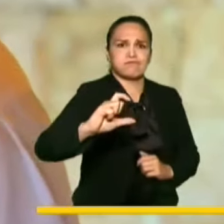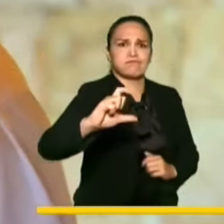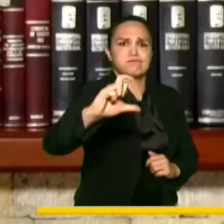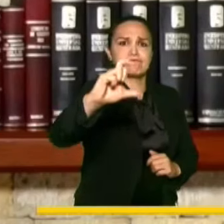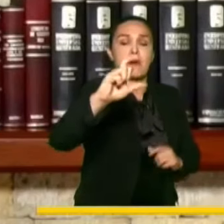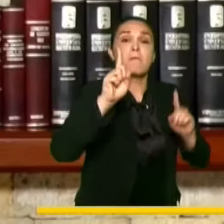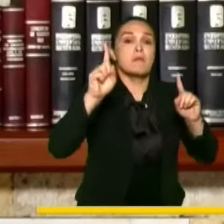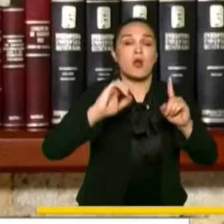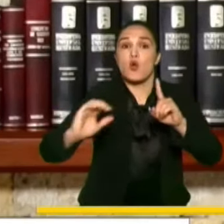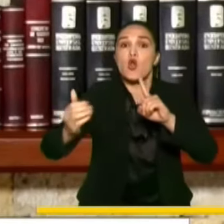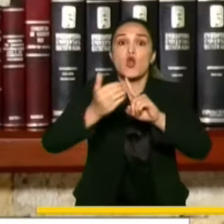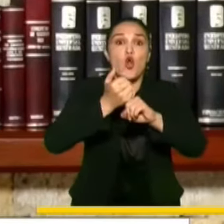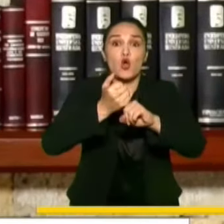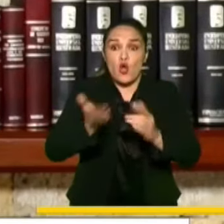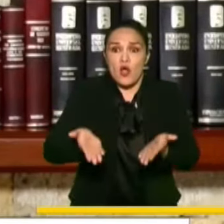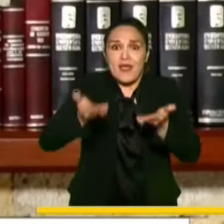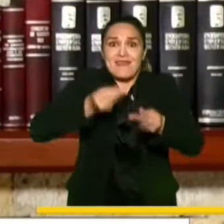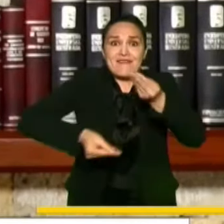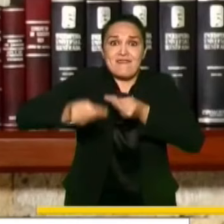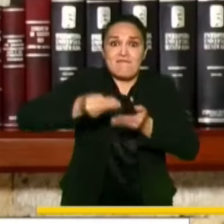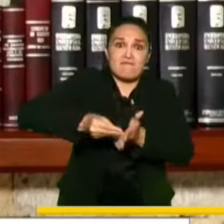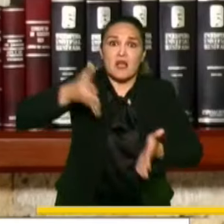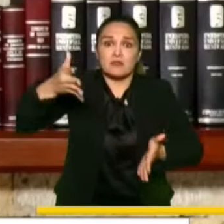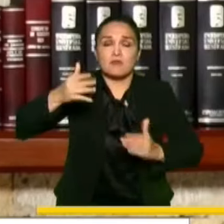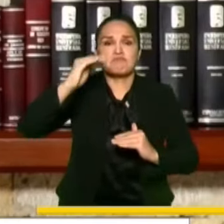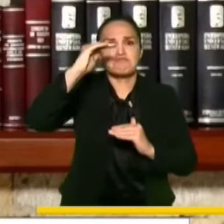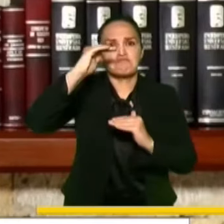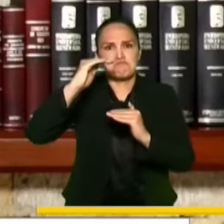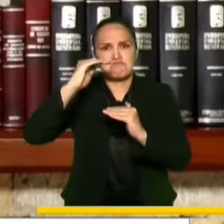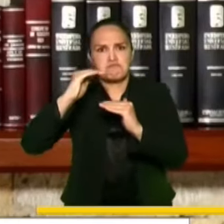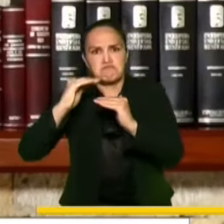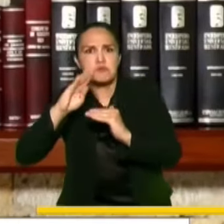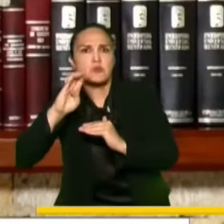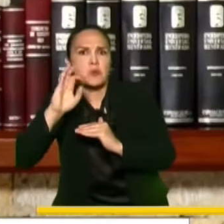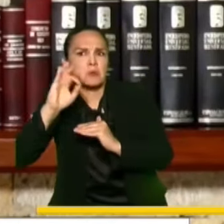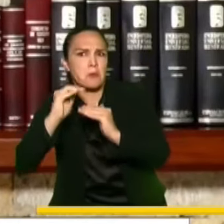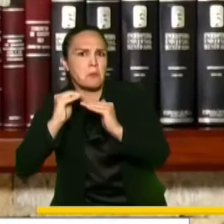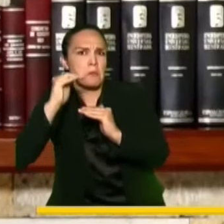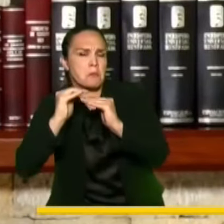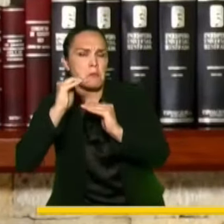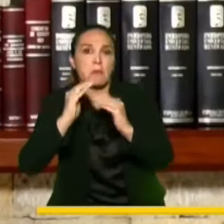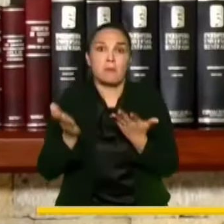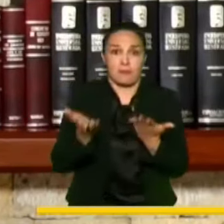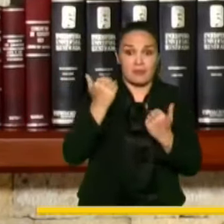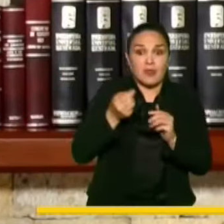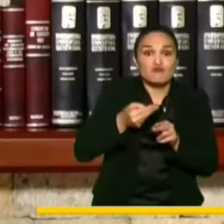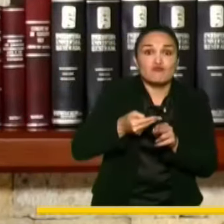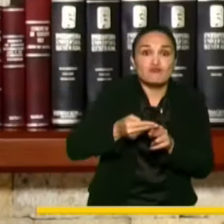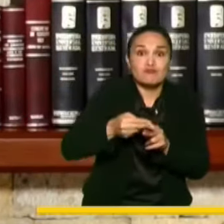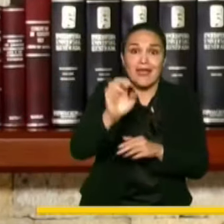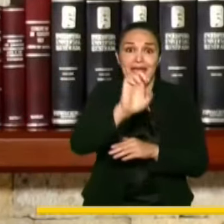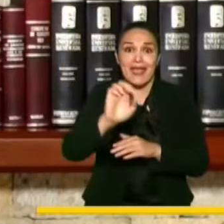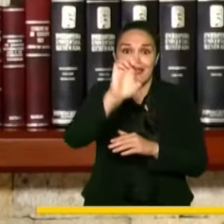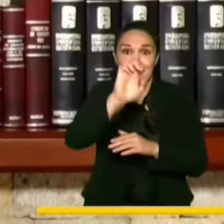inflación. El precio de la gasolina a partir de enero comenzará a flotar de acuerdo con el precio internacional. Subirá si